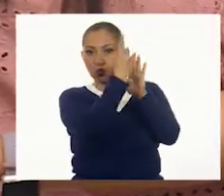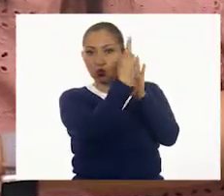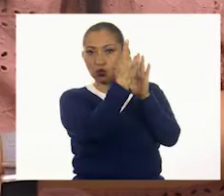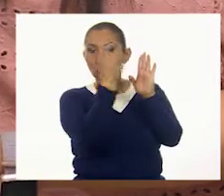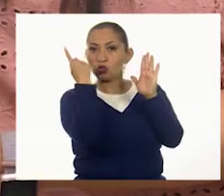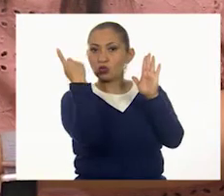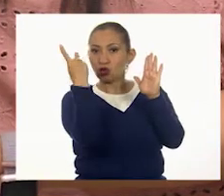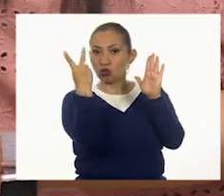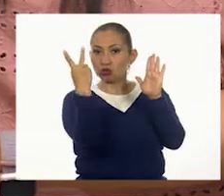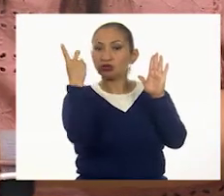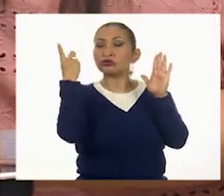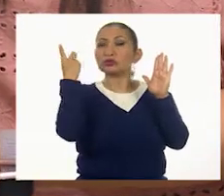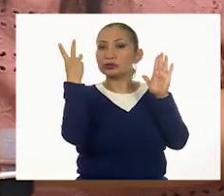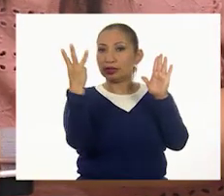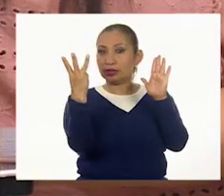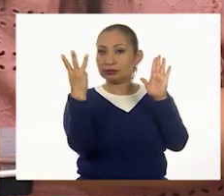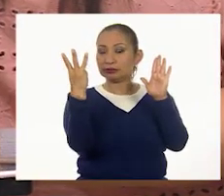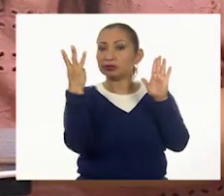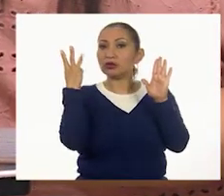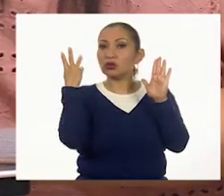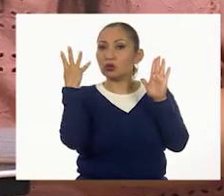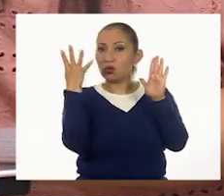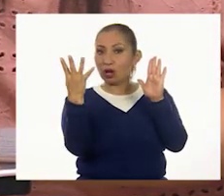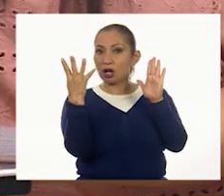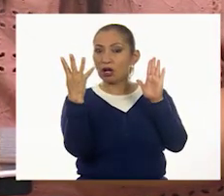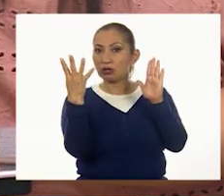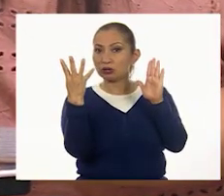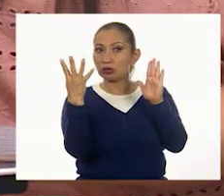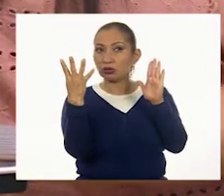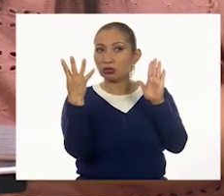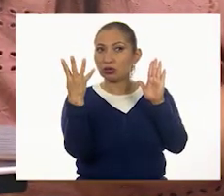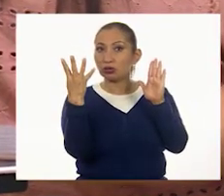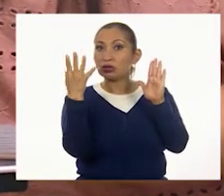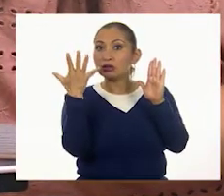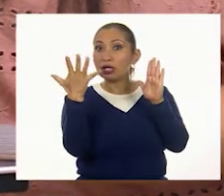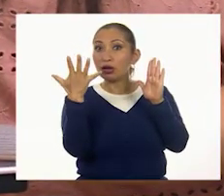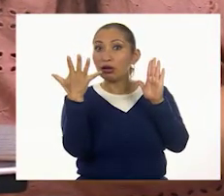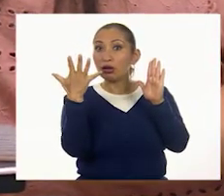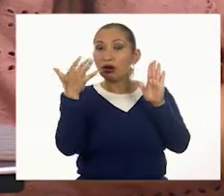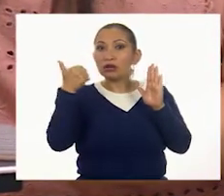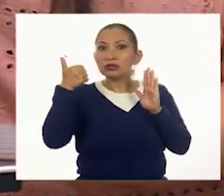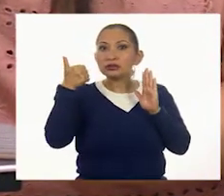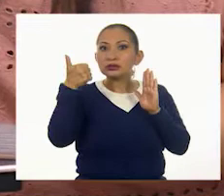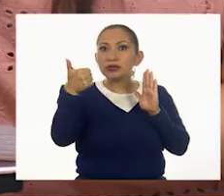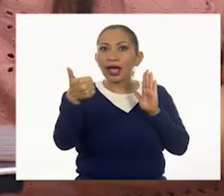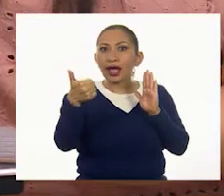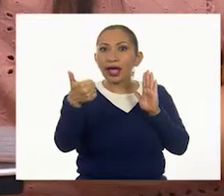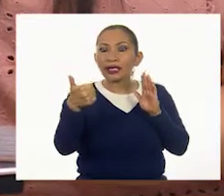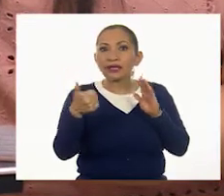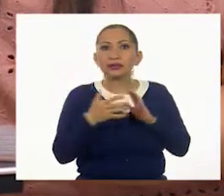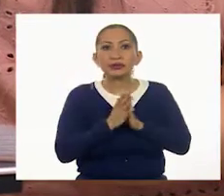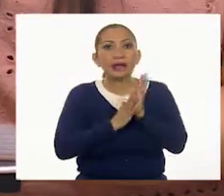Uno, dos, tres, cuatro, cinco,